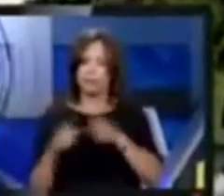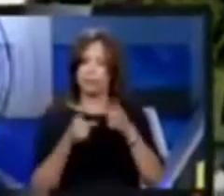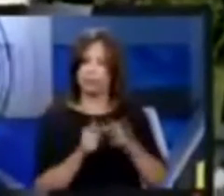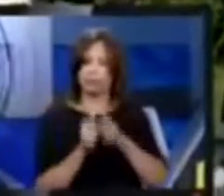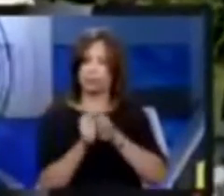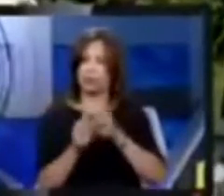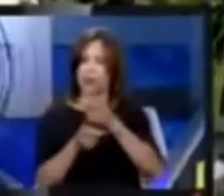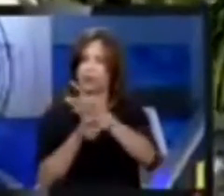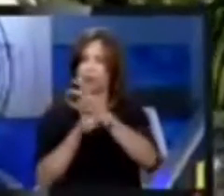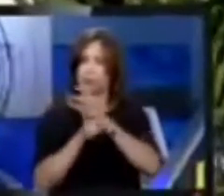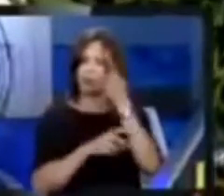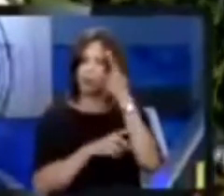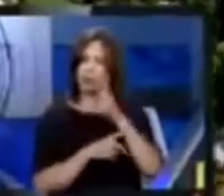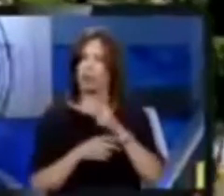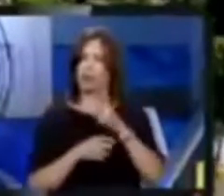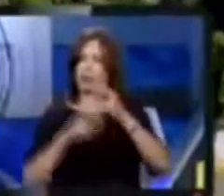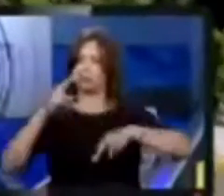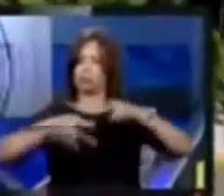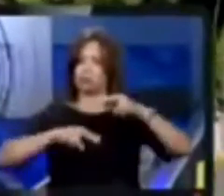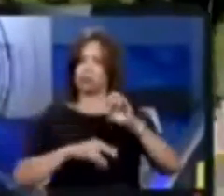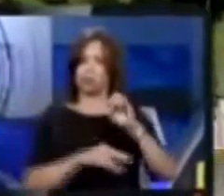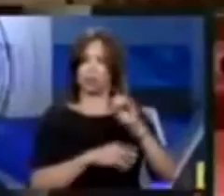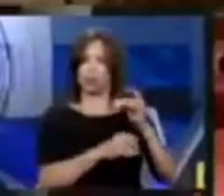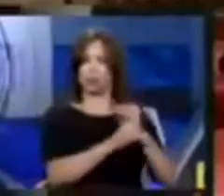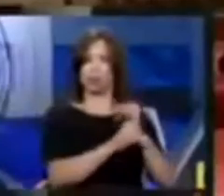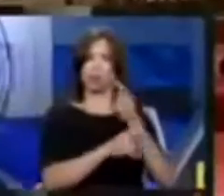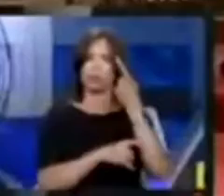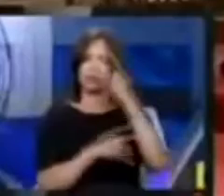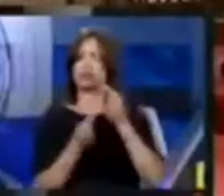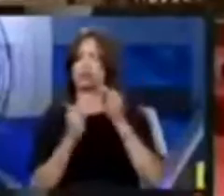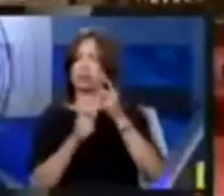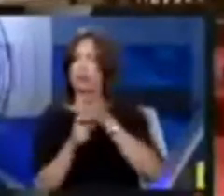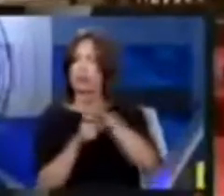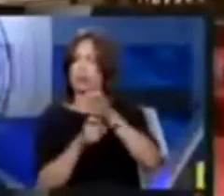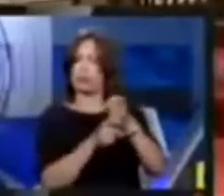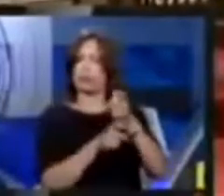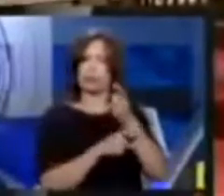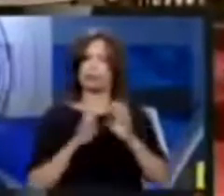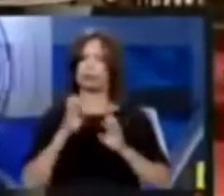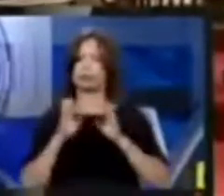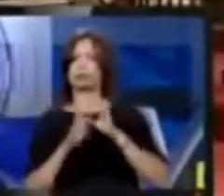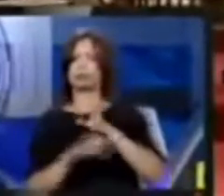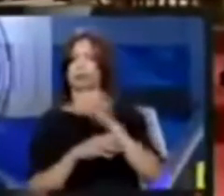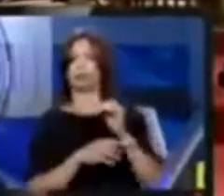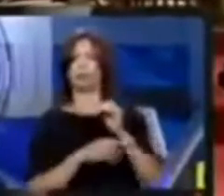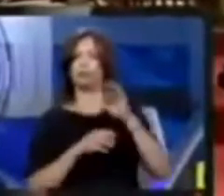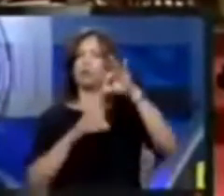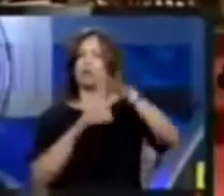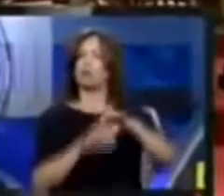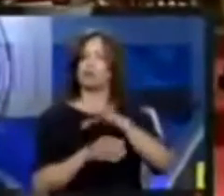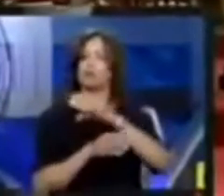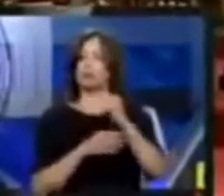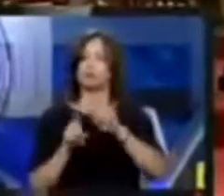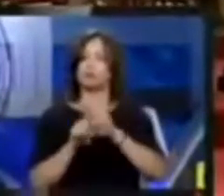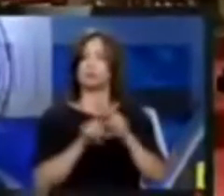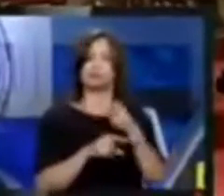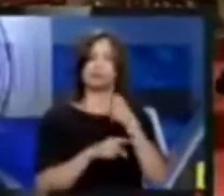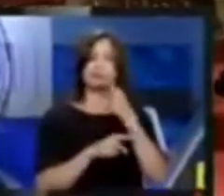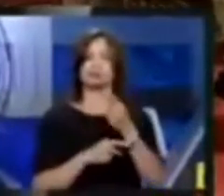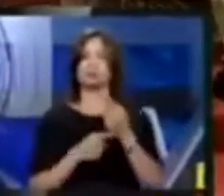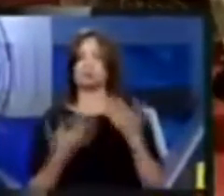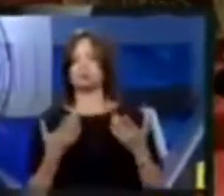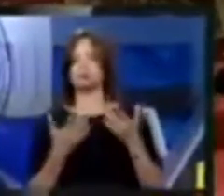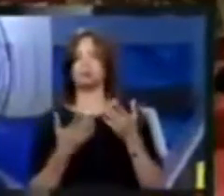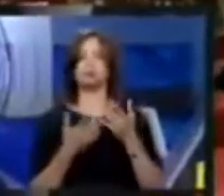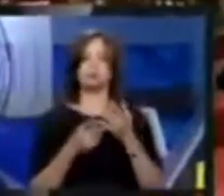correspondientes a los préstamos para las obras de Odebrecht, se pretendía chantajear las emociones de los votantes, alegando prioridad